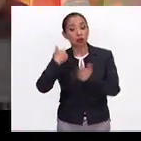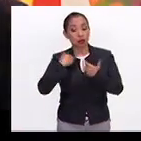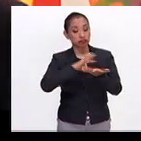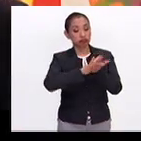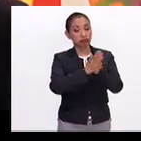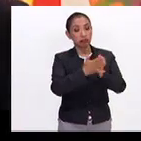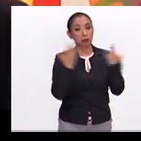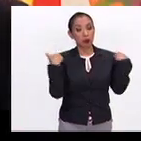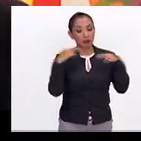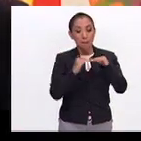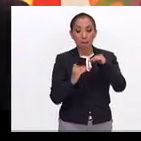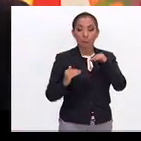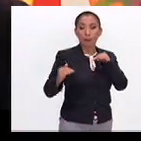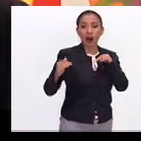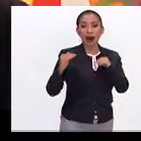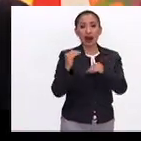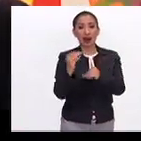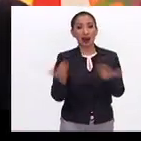profesor,